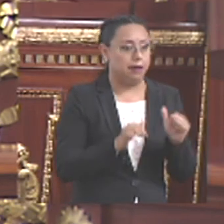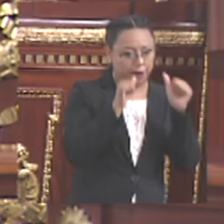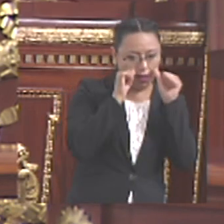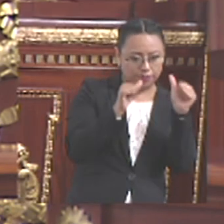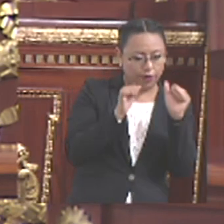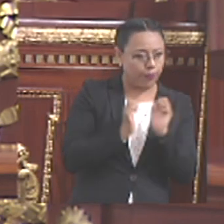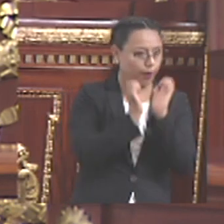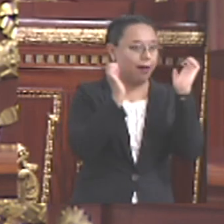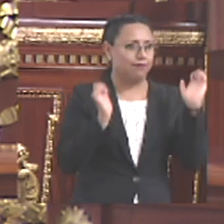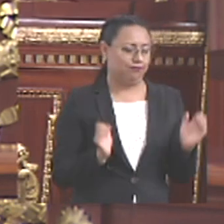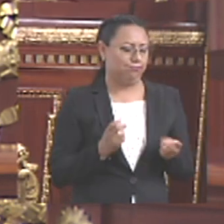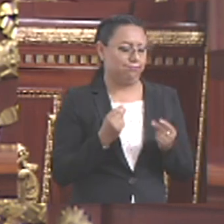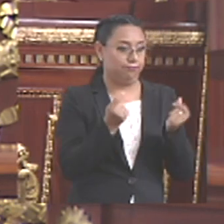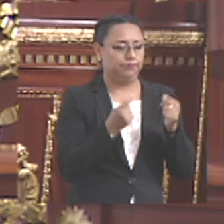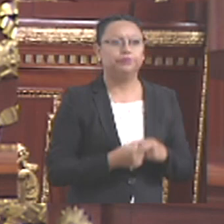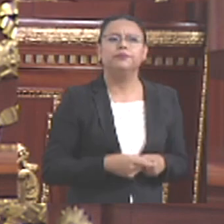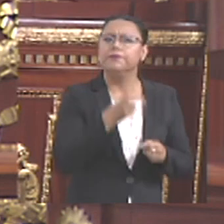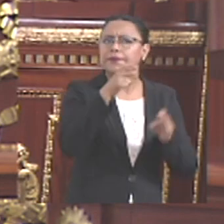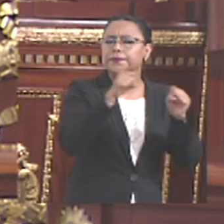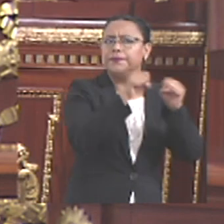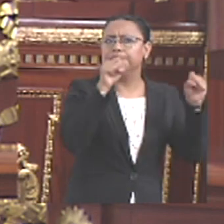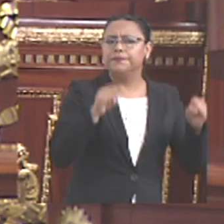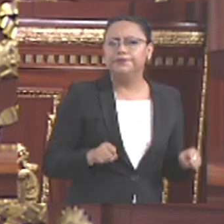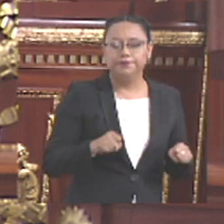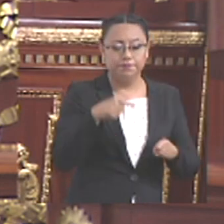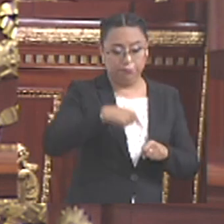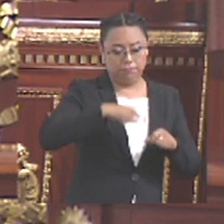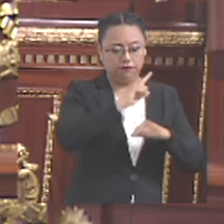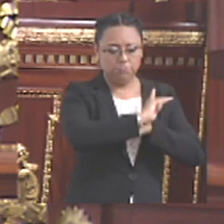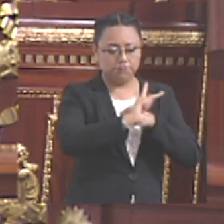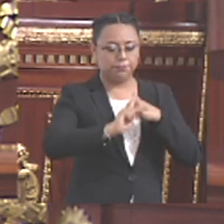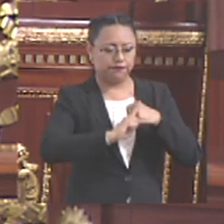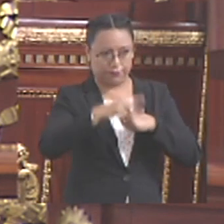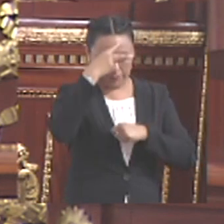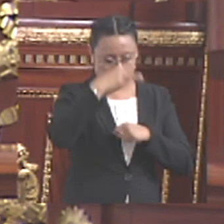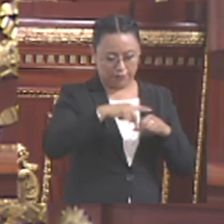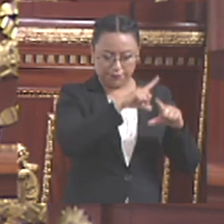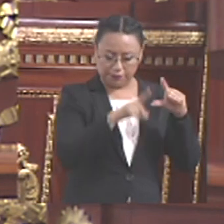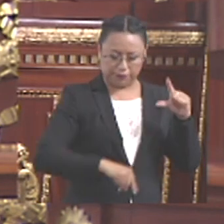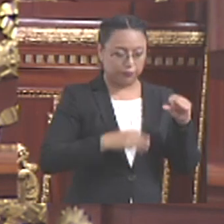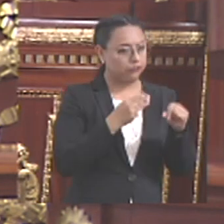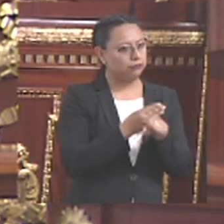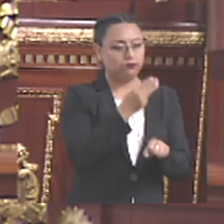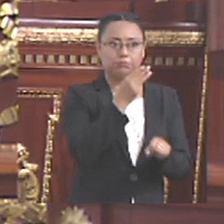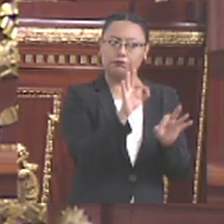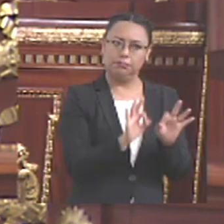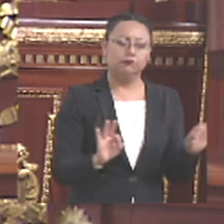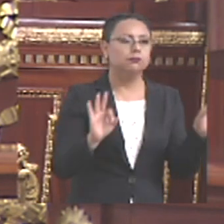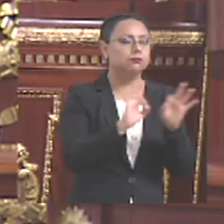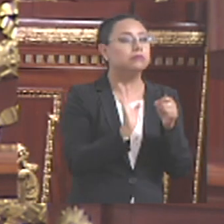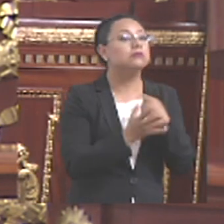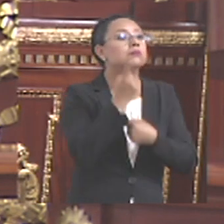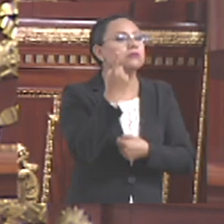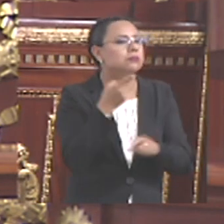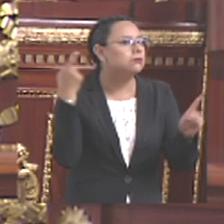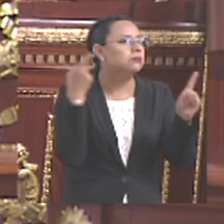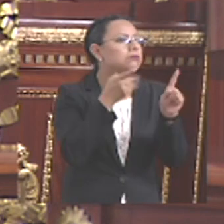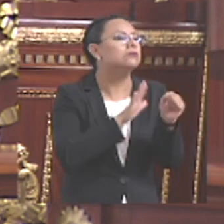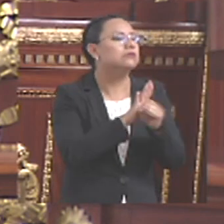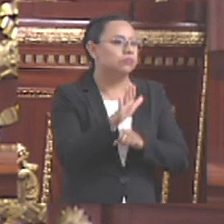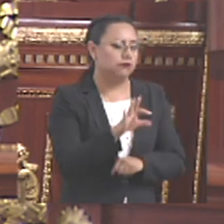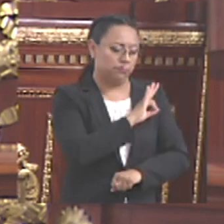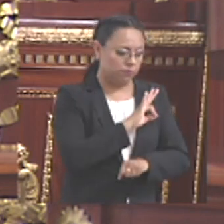ha tenido una gran importancia en nuestro país, pues su labor es realizar acciones coordinadas para la protección